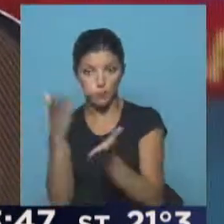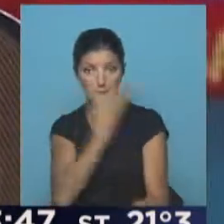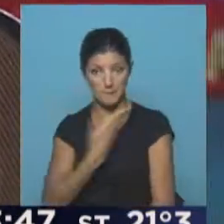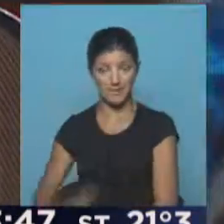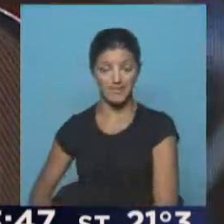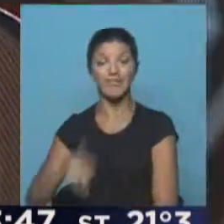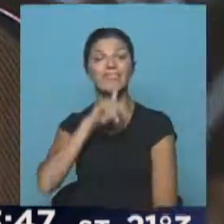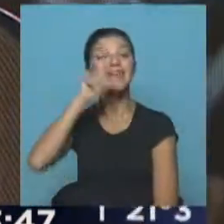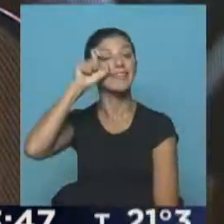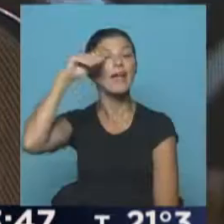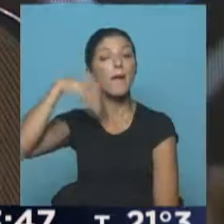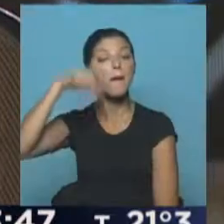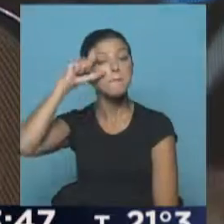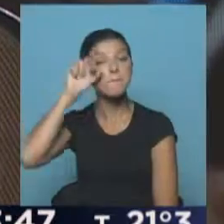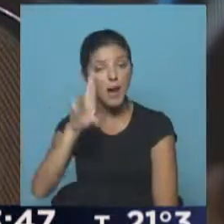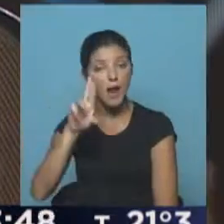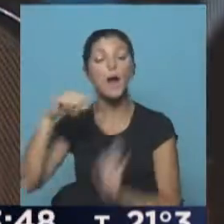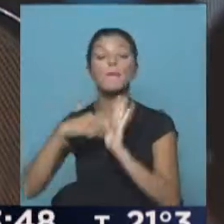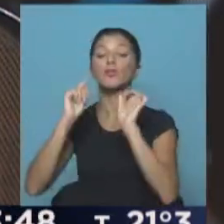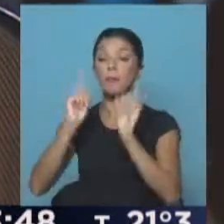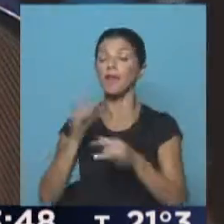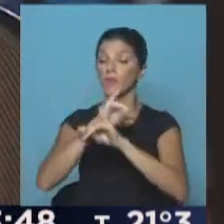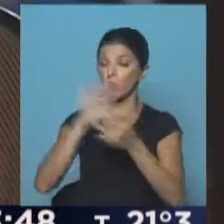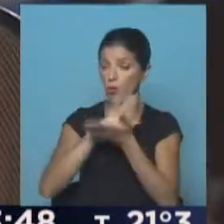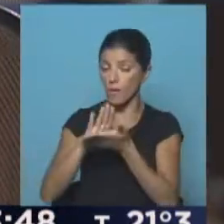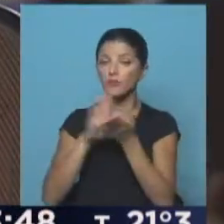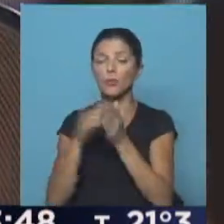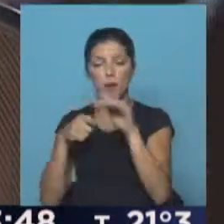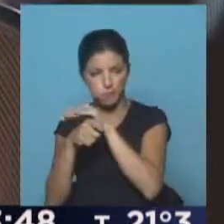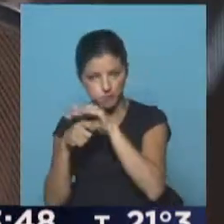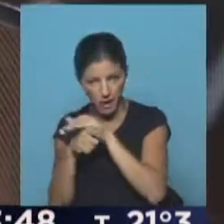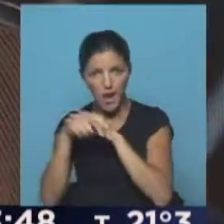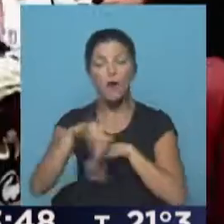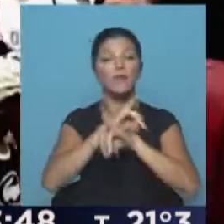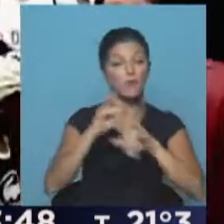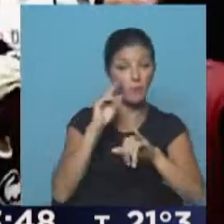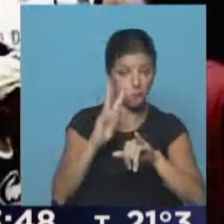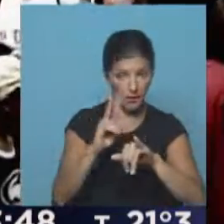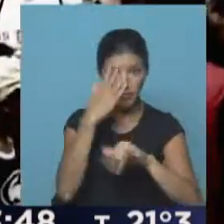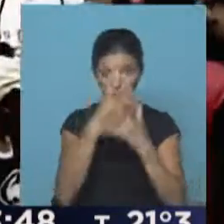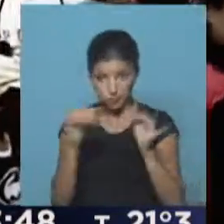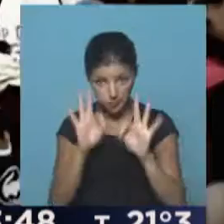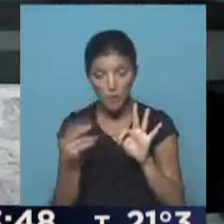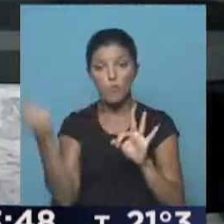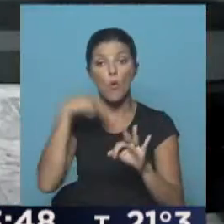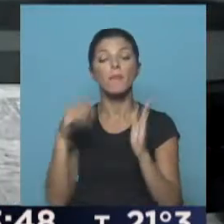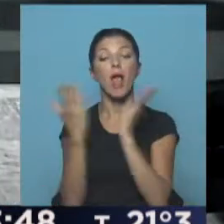Pero además hay novedades en relación a los casos de corrupción. Vemos un informe y lo analizamos.